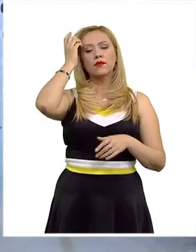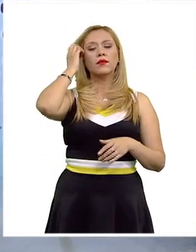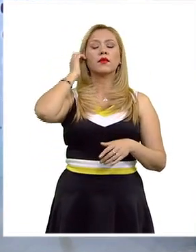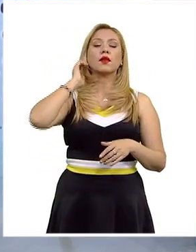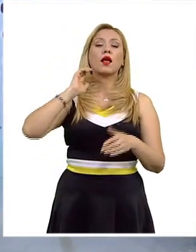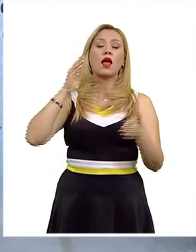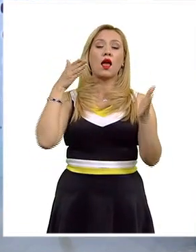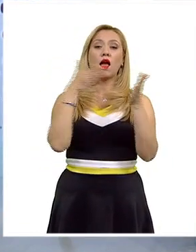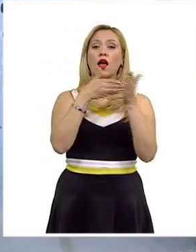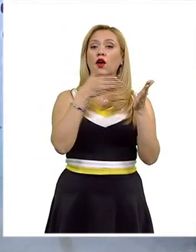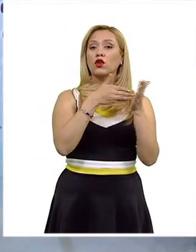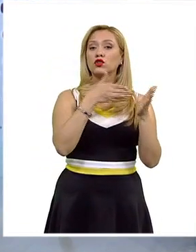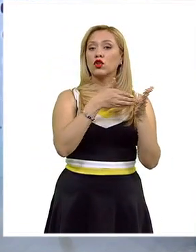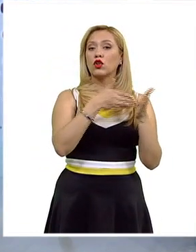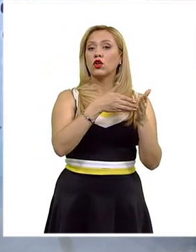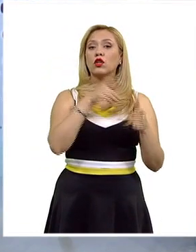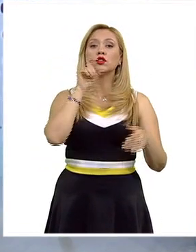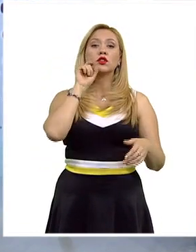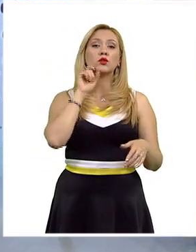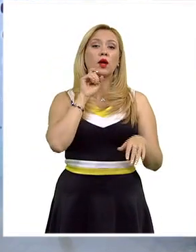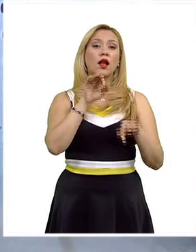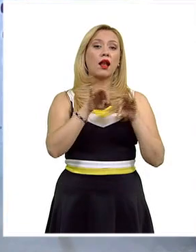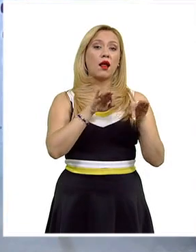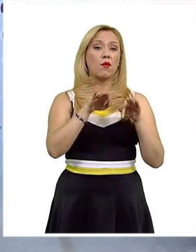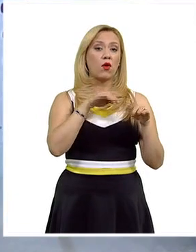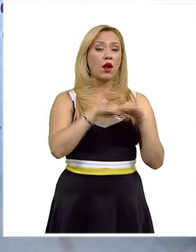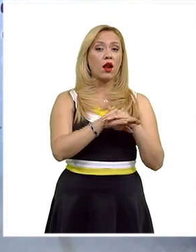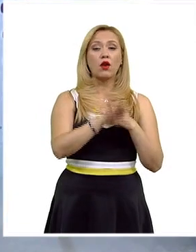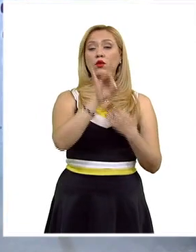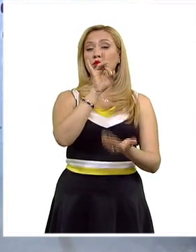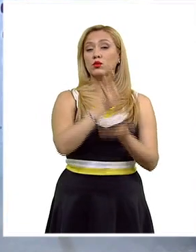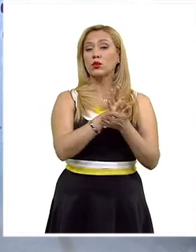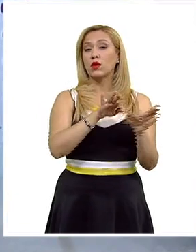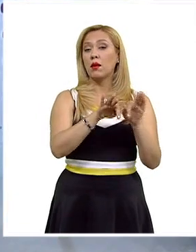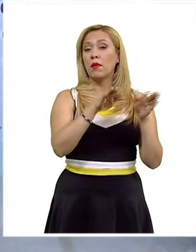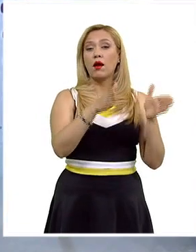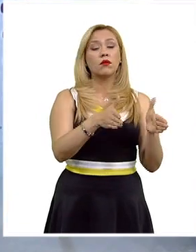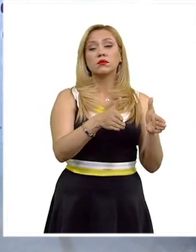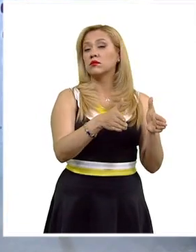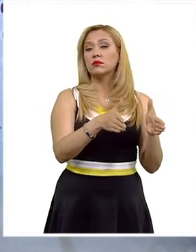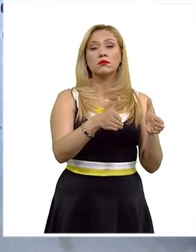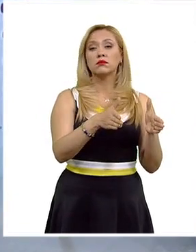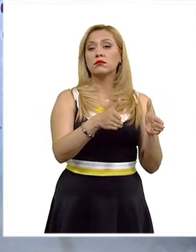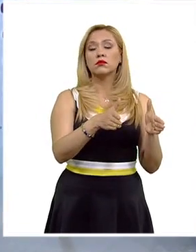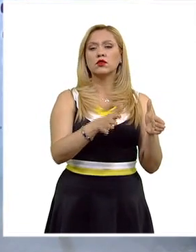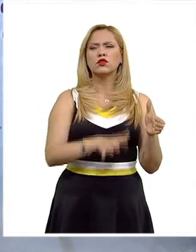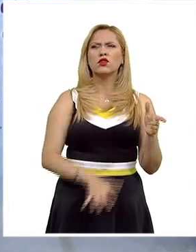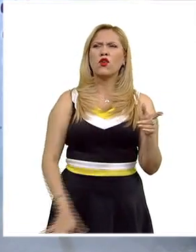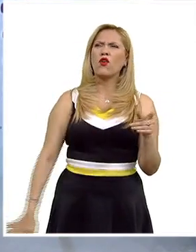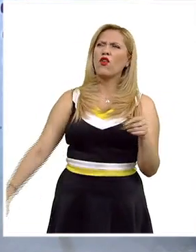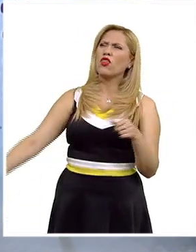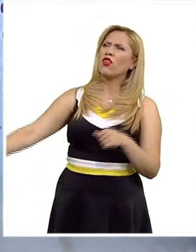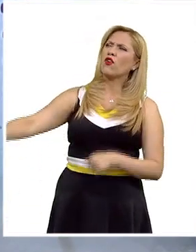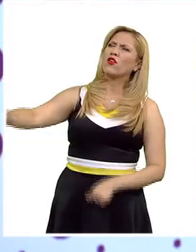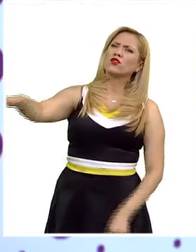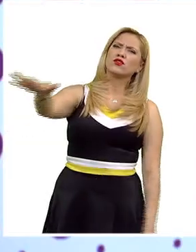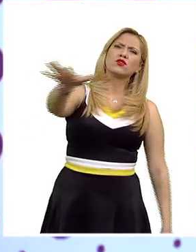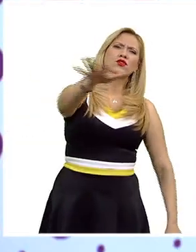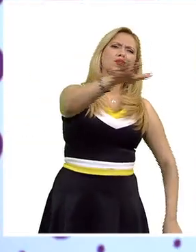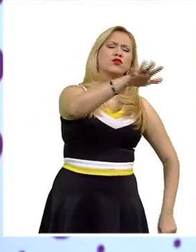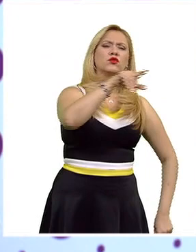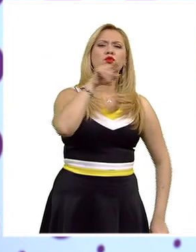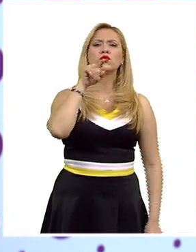el acoso sexual laboral no solamente ocurre en el espacio laboral, ocurre en todos los espacios en donde